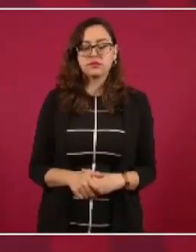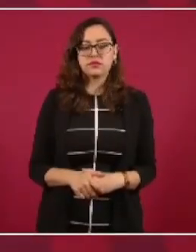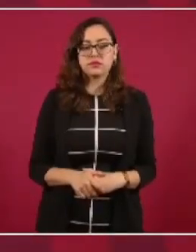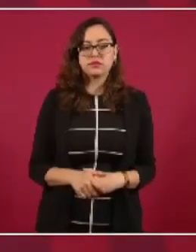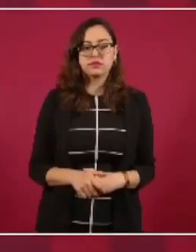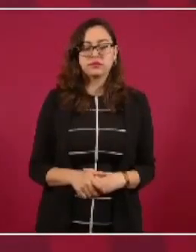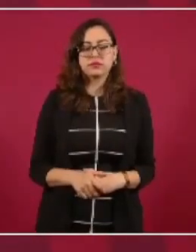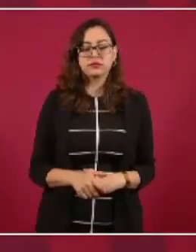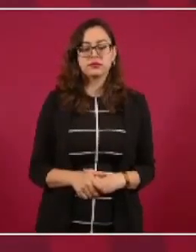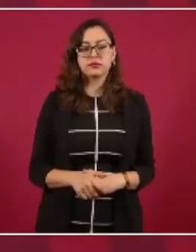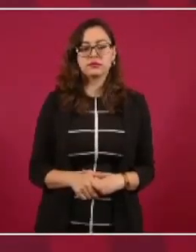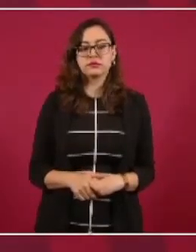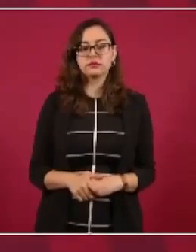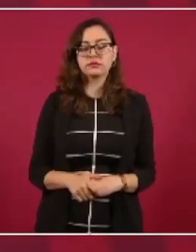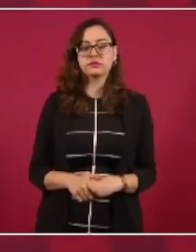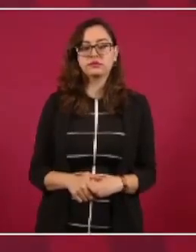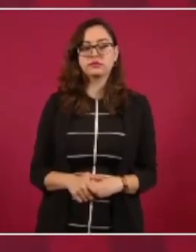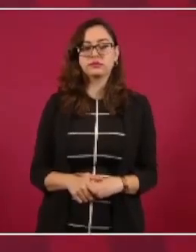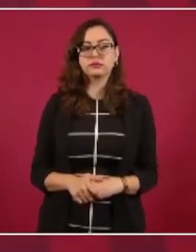que me presentó y